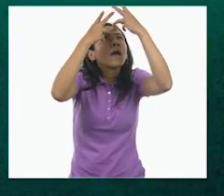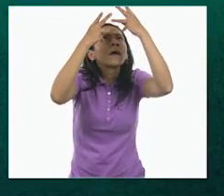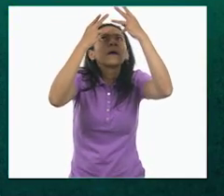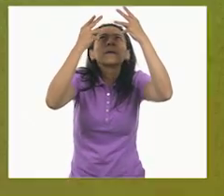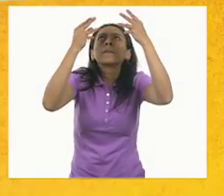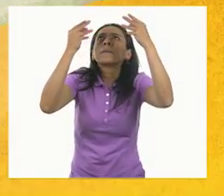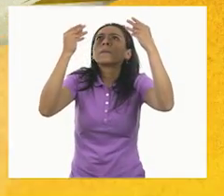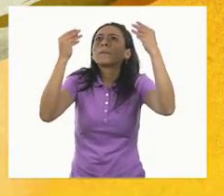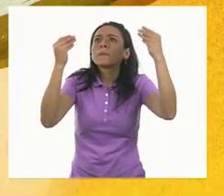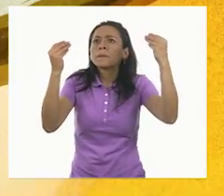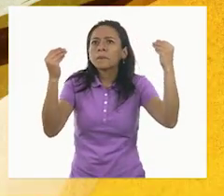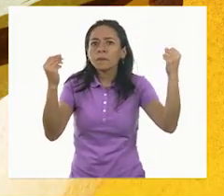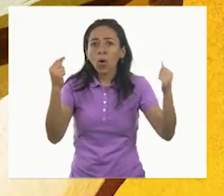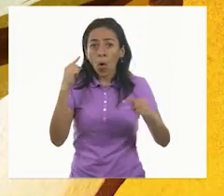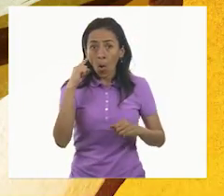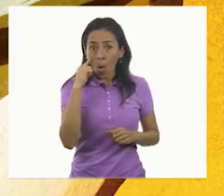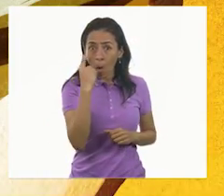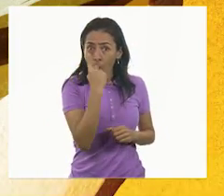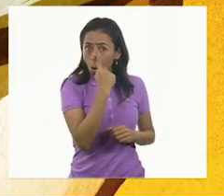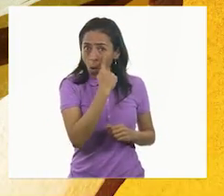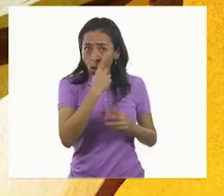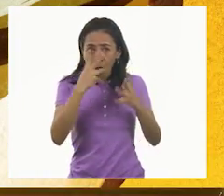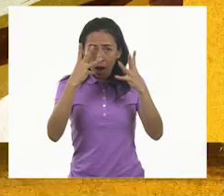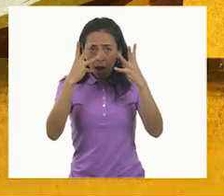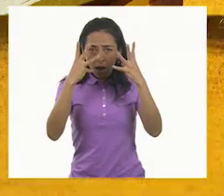niqoy kilaqastapo